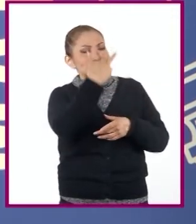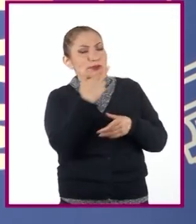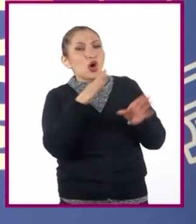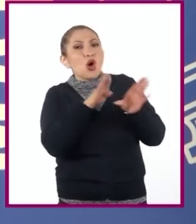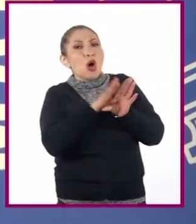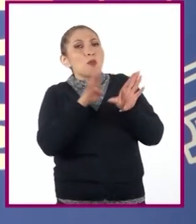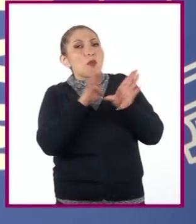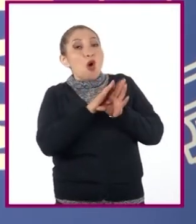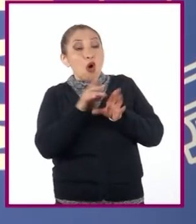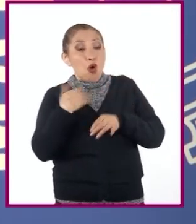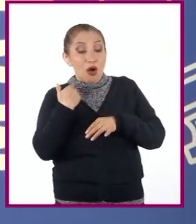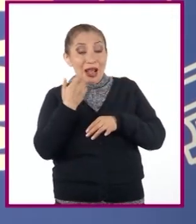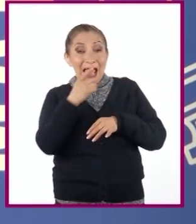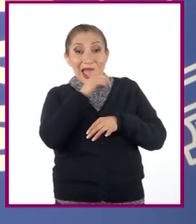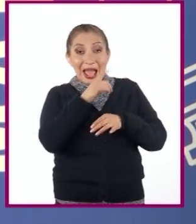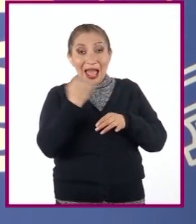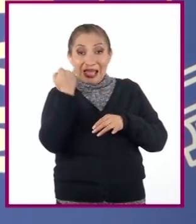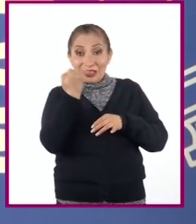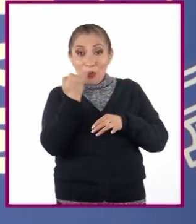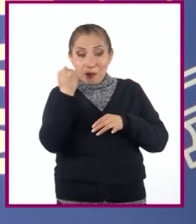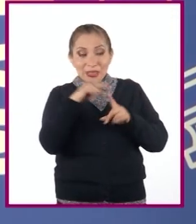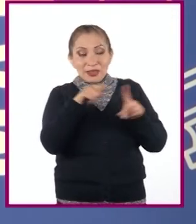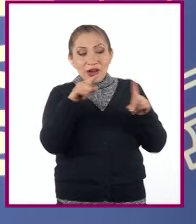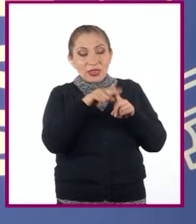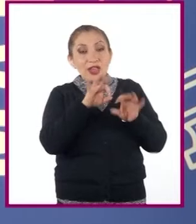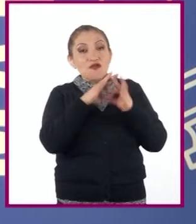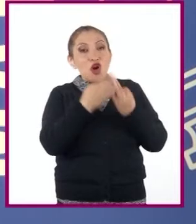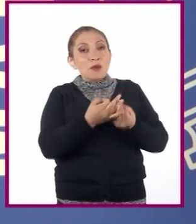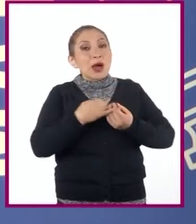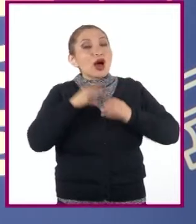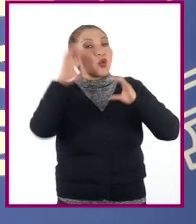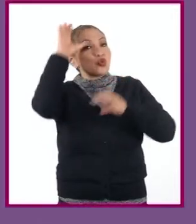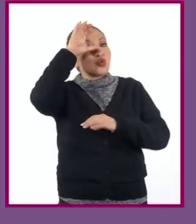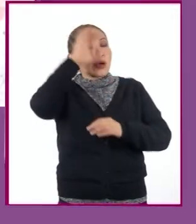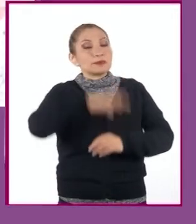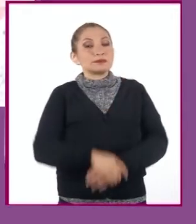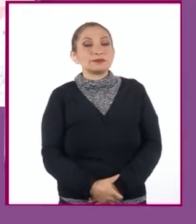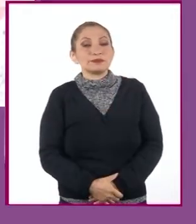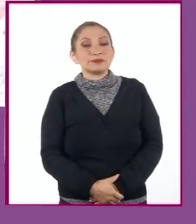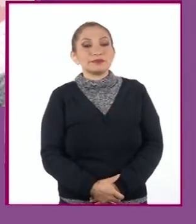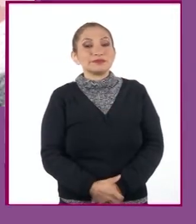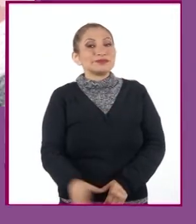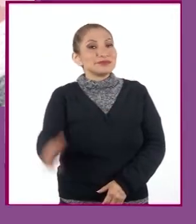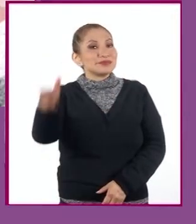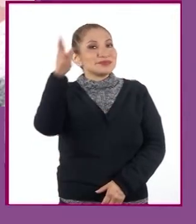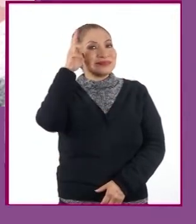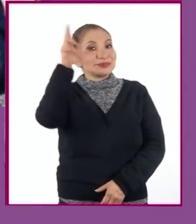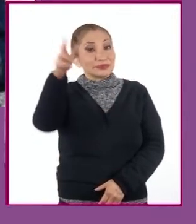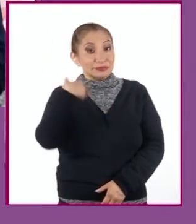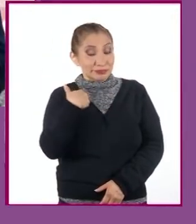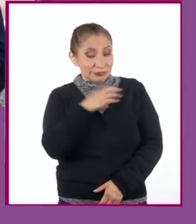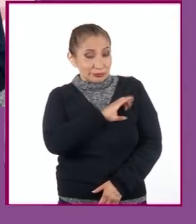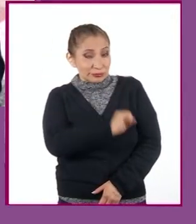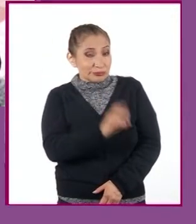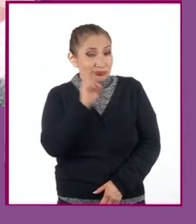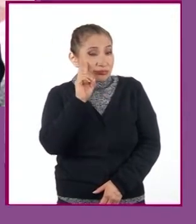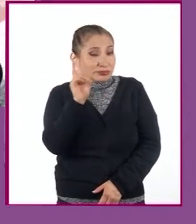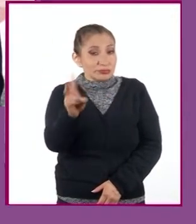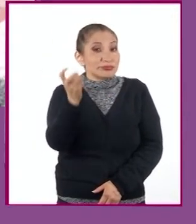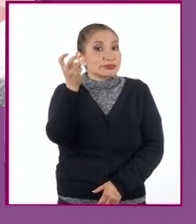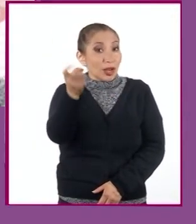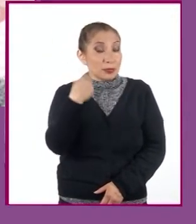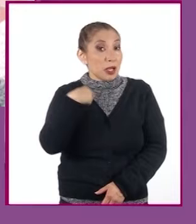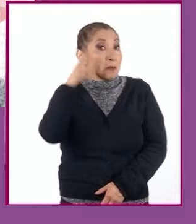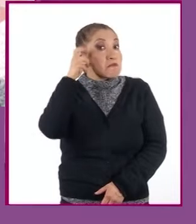cómo influye la lengua en las distintas expresiones culturales? ¡Hola! Les encantará ver esto, pero